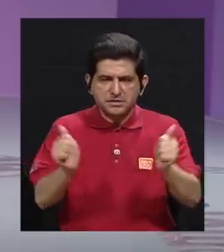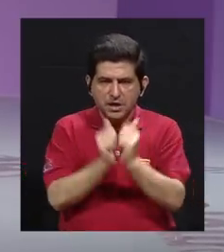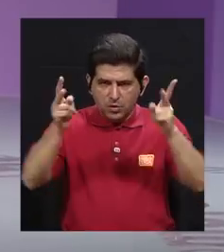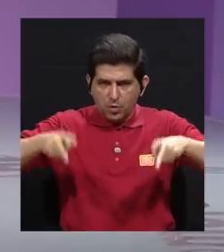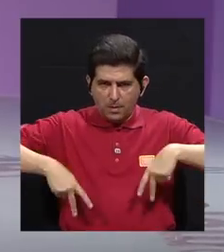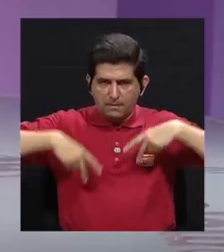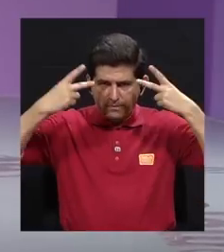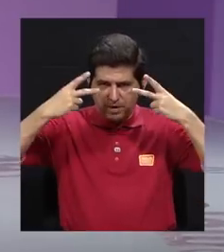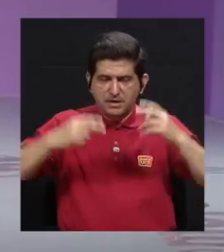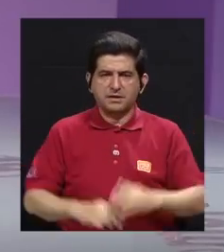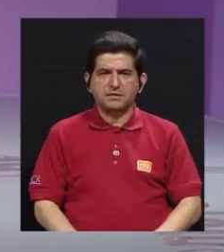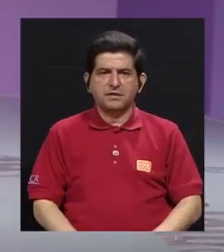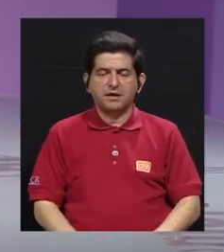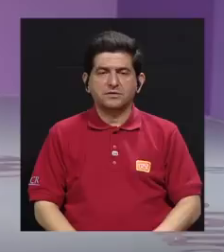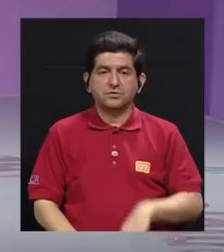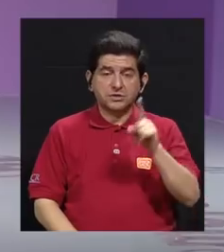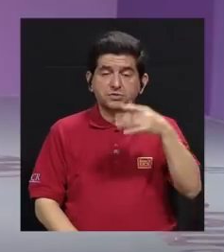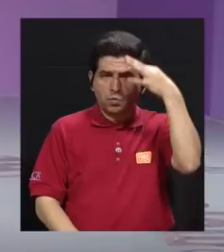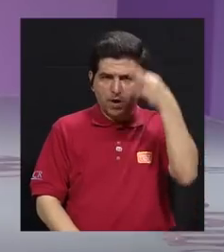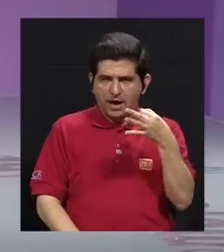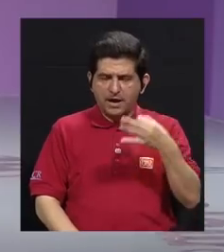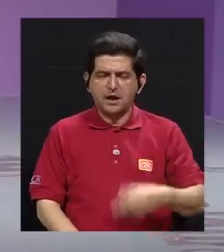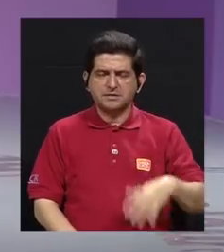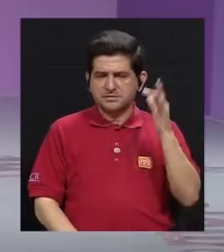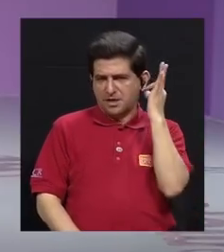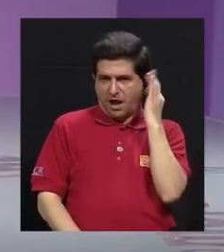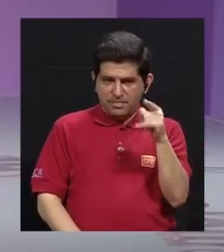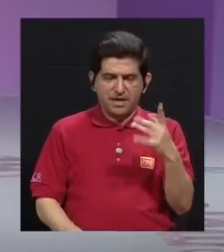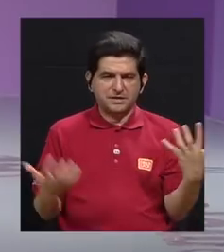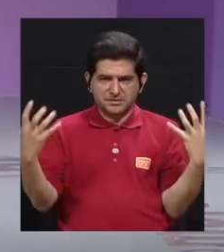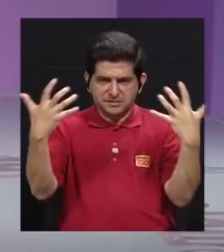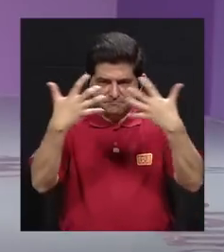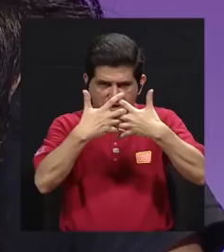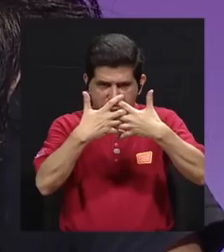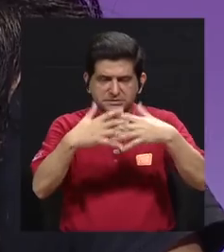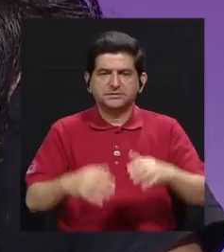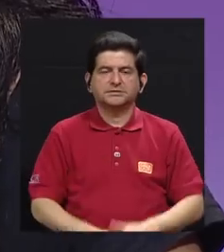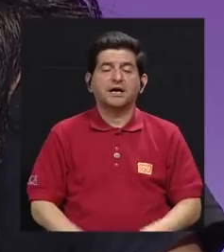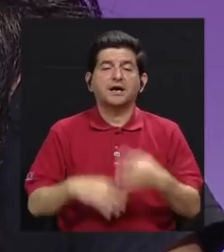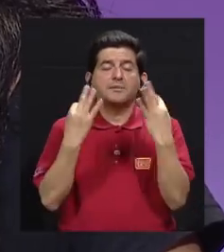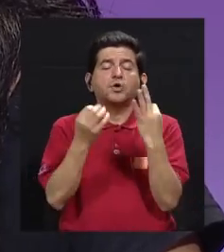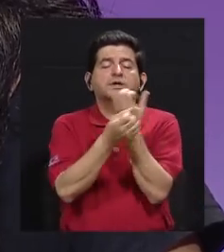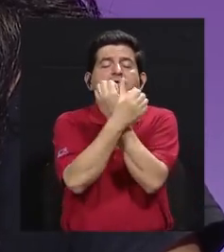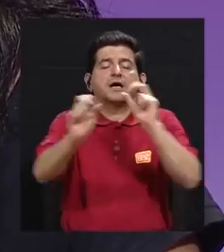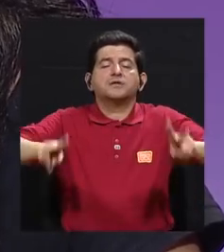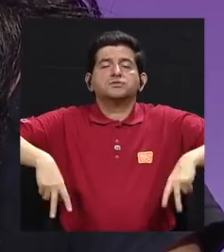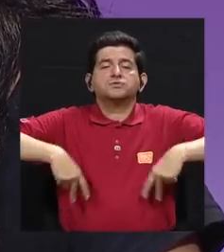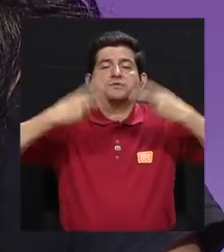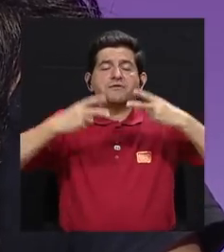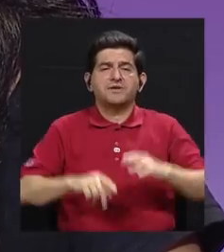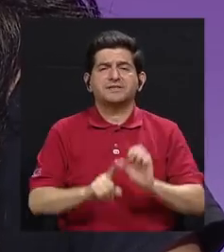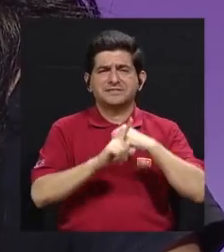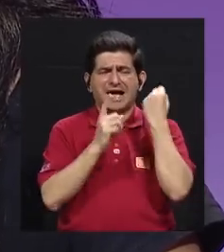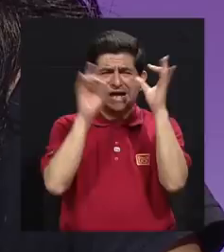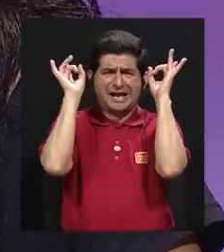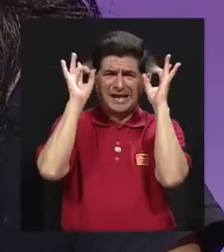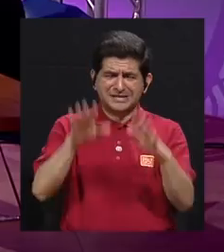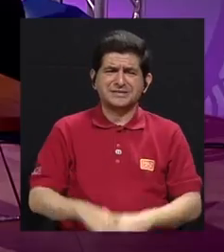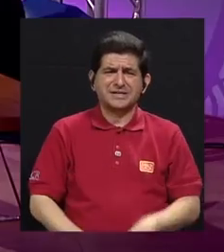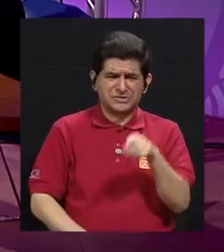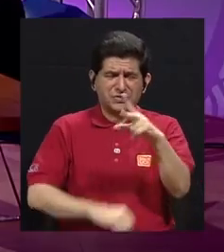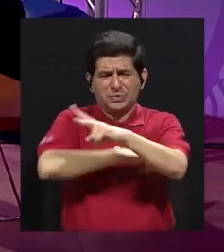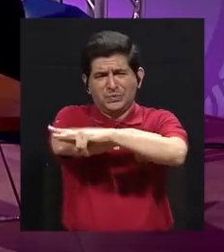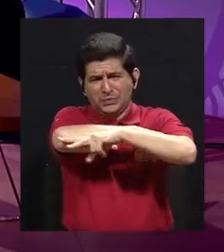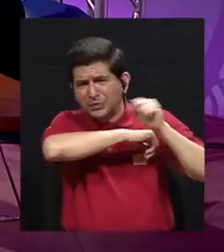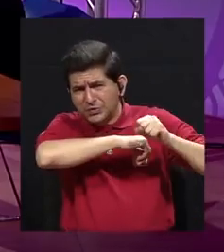de sobrevivir. Entonces ha habido una apuesta femenina por ese mestizaje, por sobrevivir al